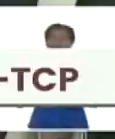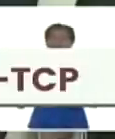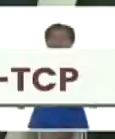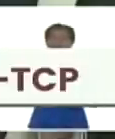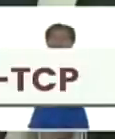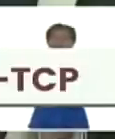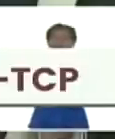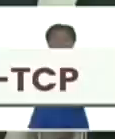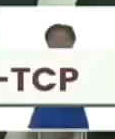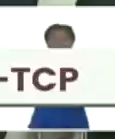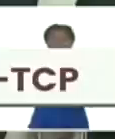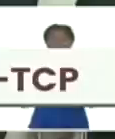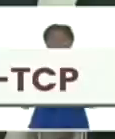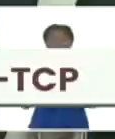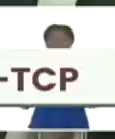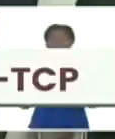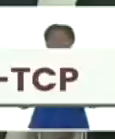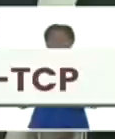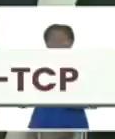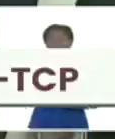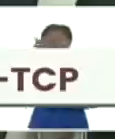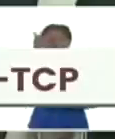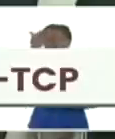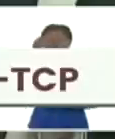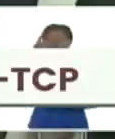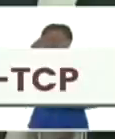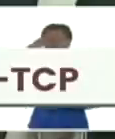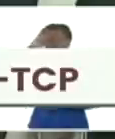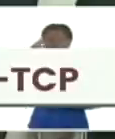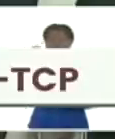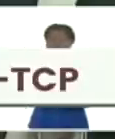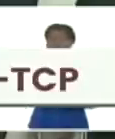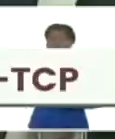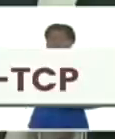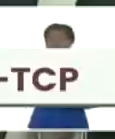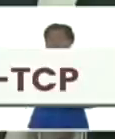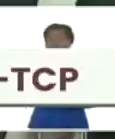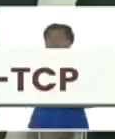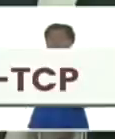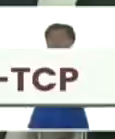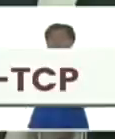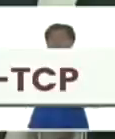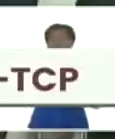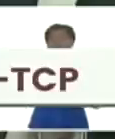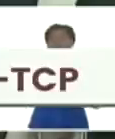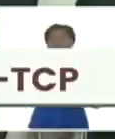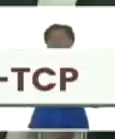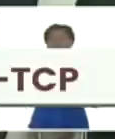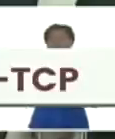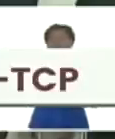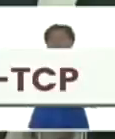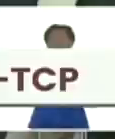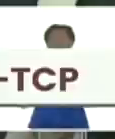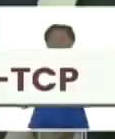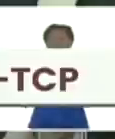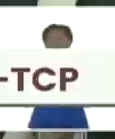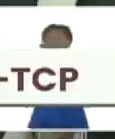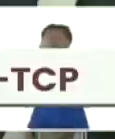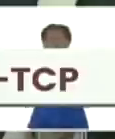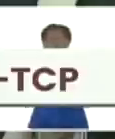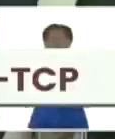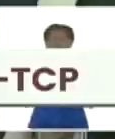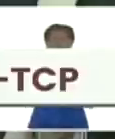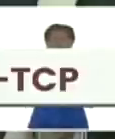equipos para hacer pruebas. Fueron Cuba y Venezuela los primeros